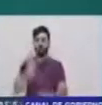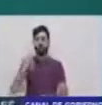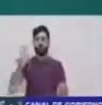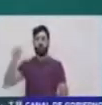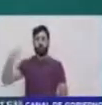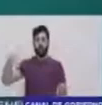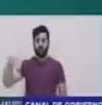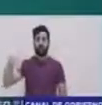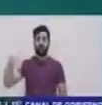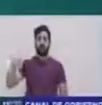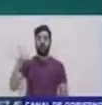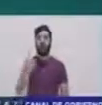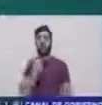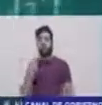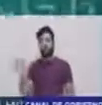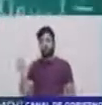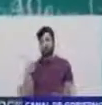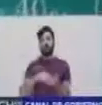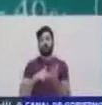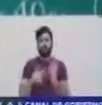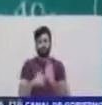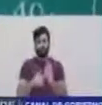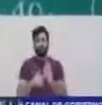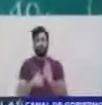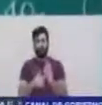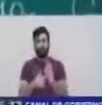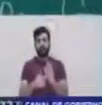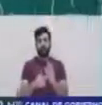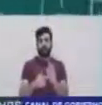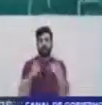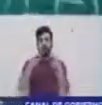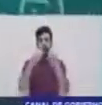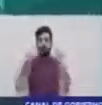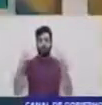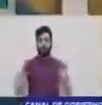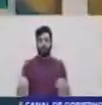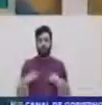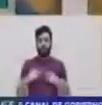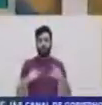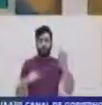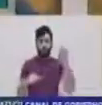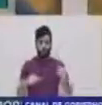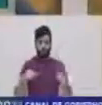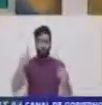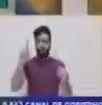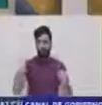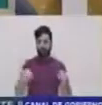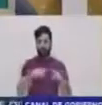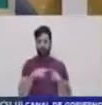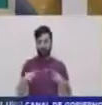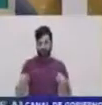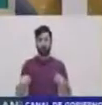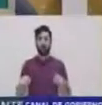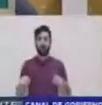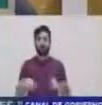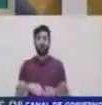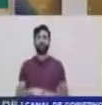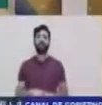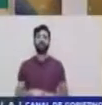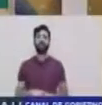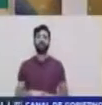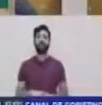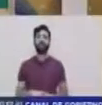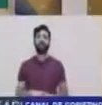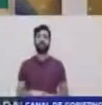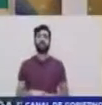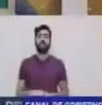la longitud de un lado del cuadrado. Por lo tanto, como ya habíamos dicho al inicio, esa longitud de